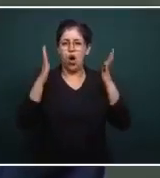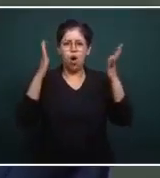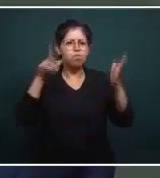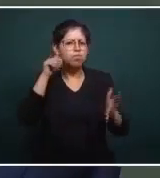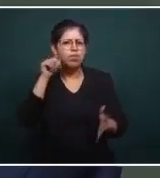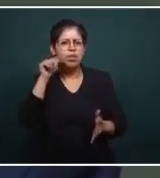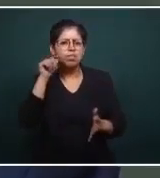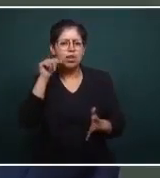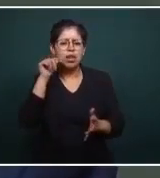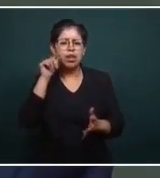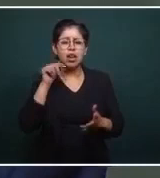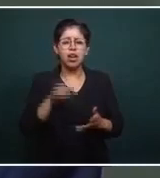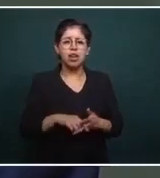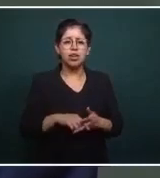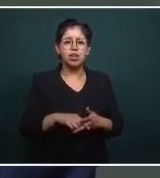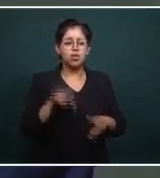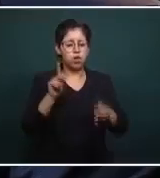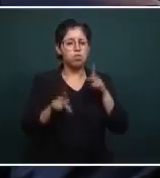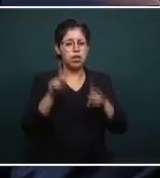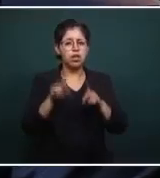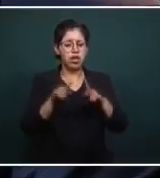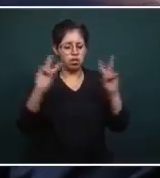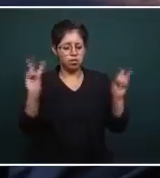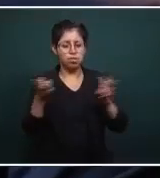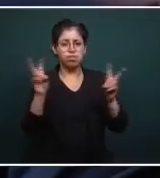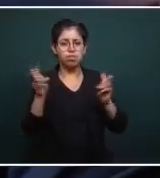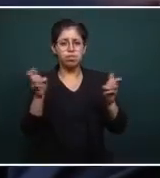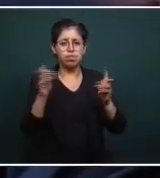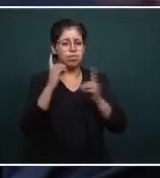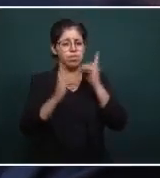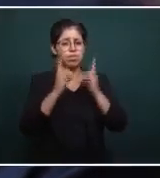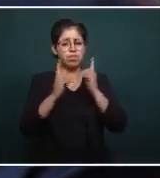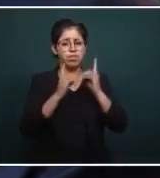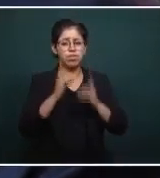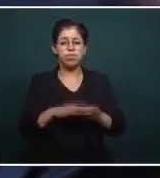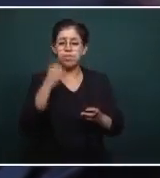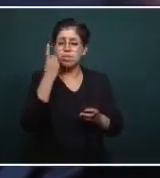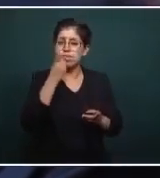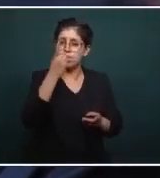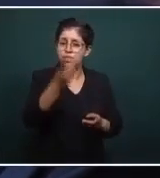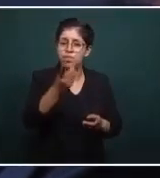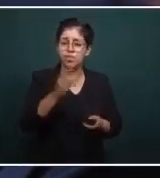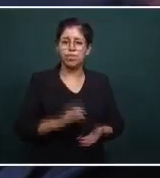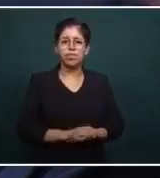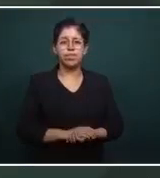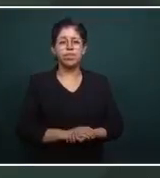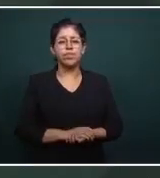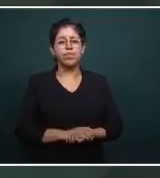voy a hablar un poco sobre este tema. Adelanto